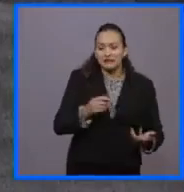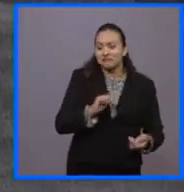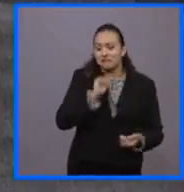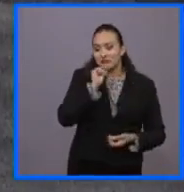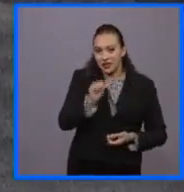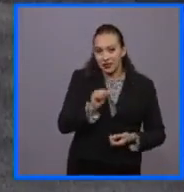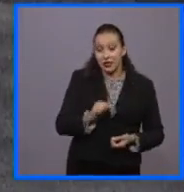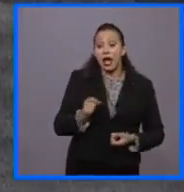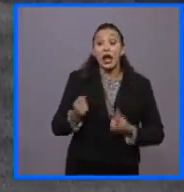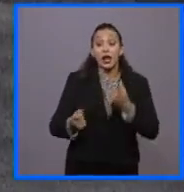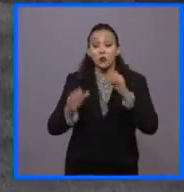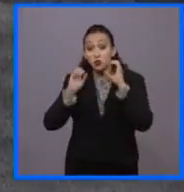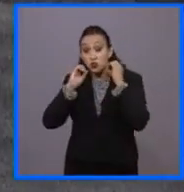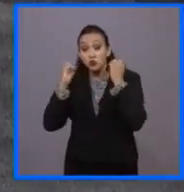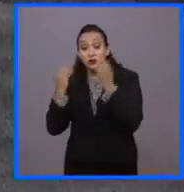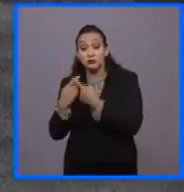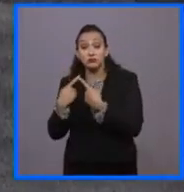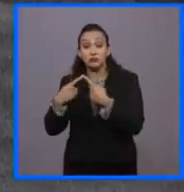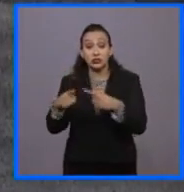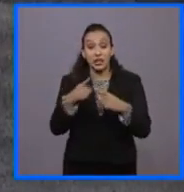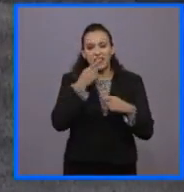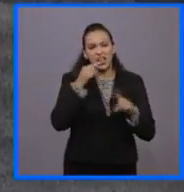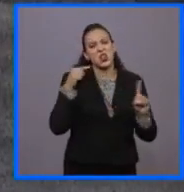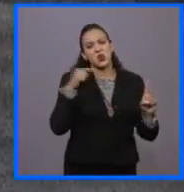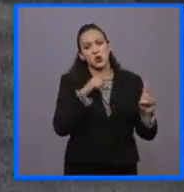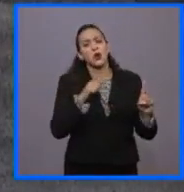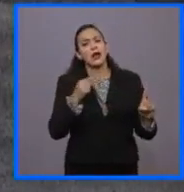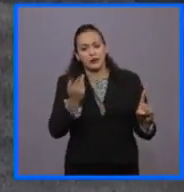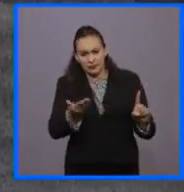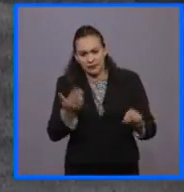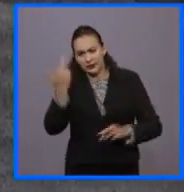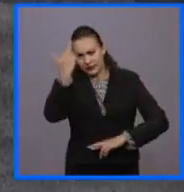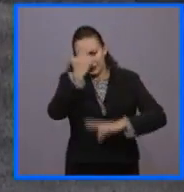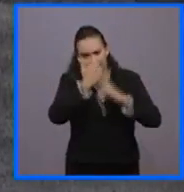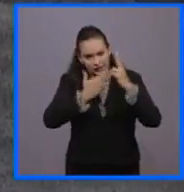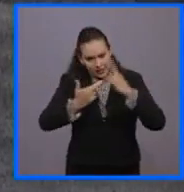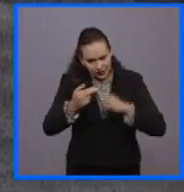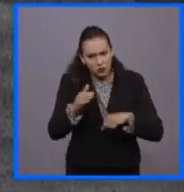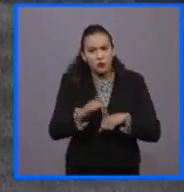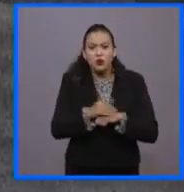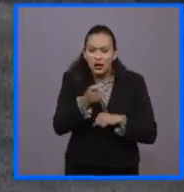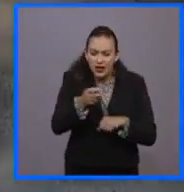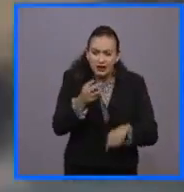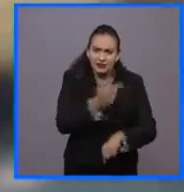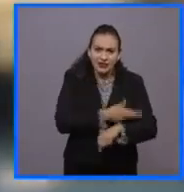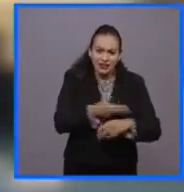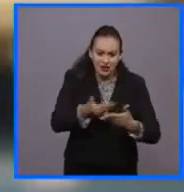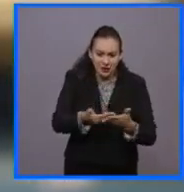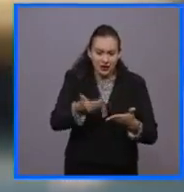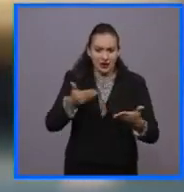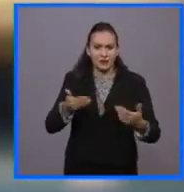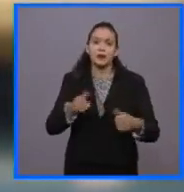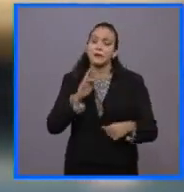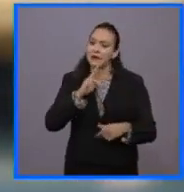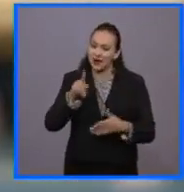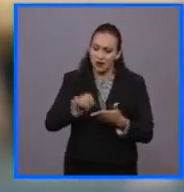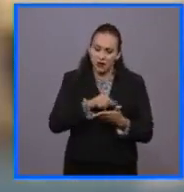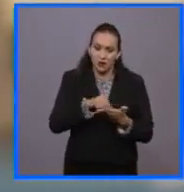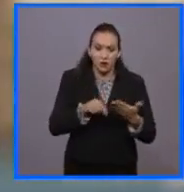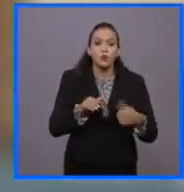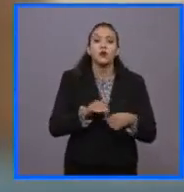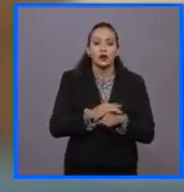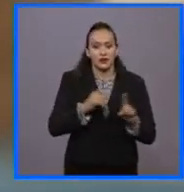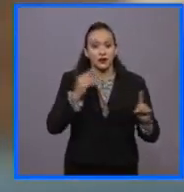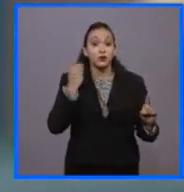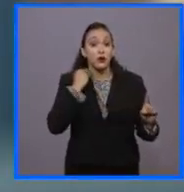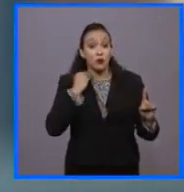diversas organizaciones de la sociedad civil piden que el acuerdo al que se llegó en el procedimiento abreviado se declare nulo, debido a que su